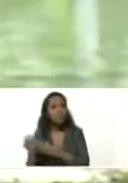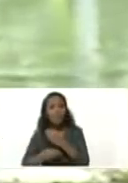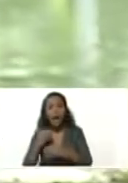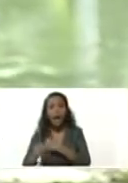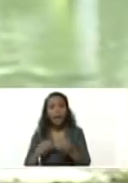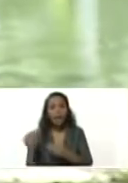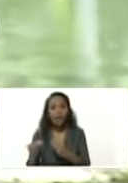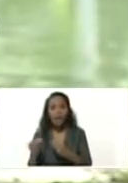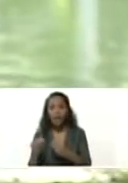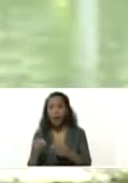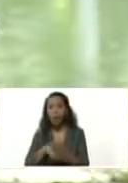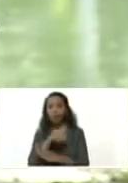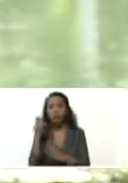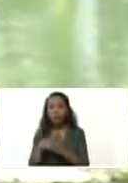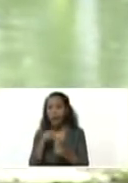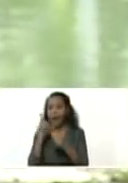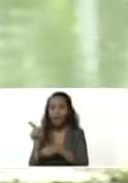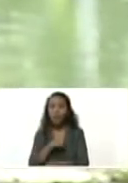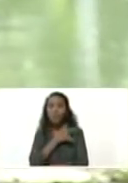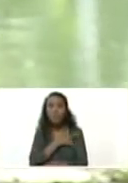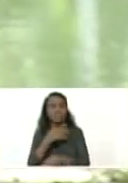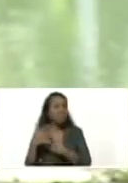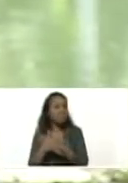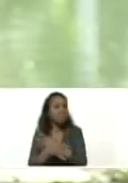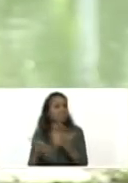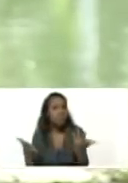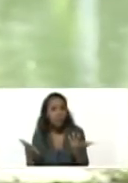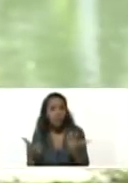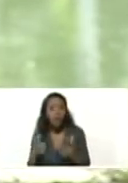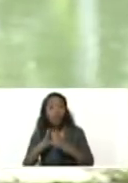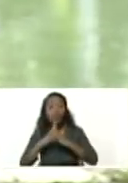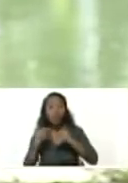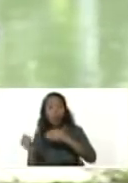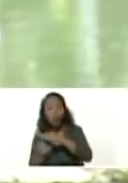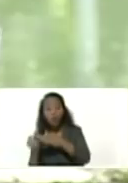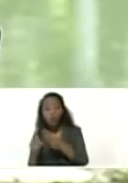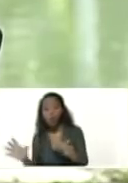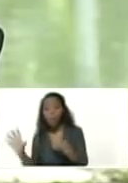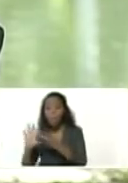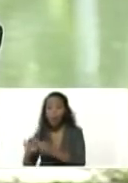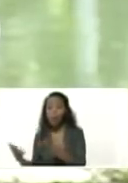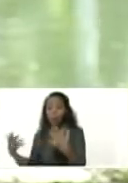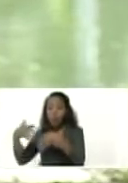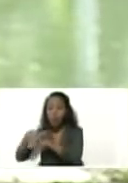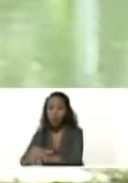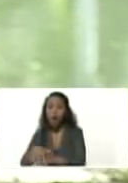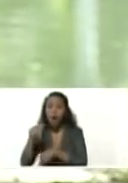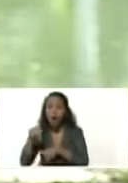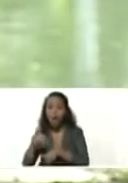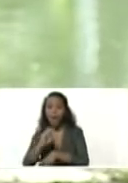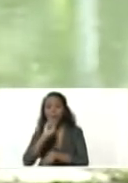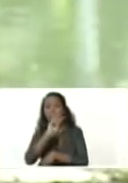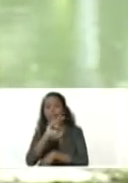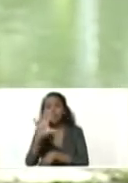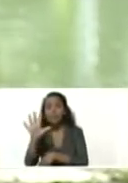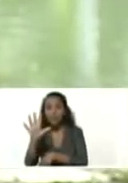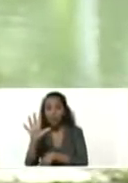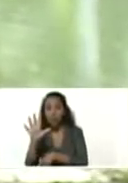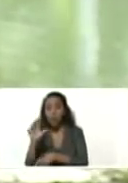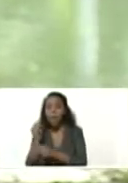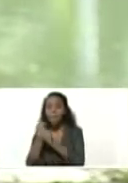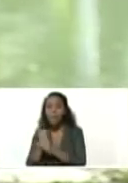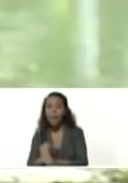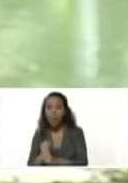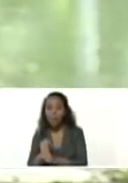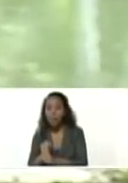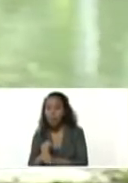que le da factibilidad a esta universidad? Que si todos los institutos nos integramos, en este momento hay 25, esperamos alcanzar al